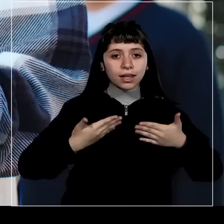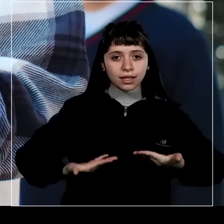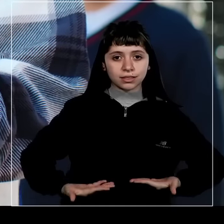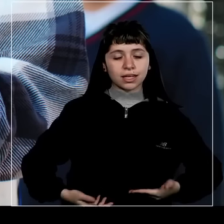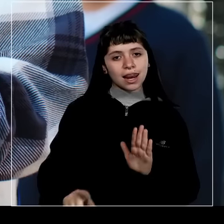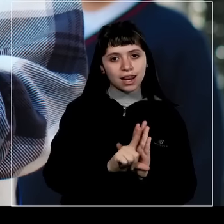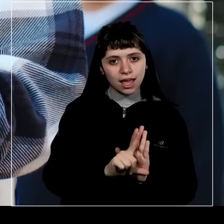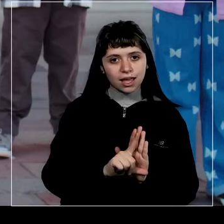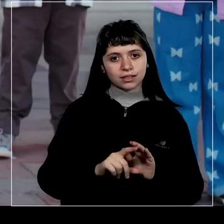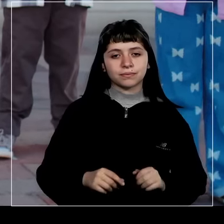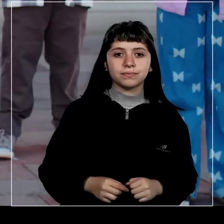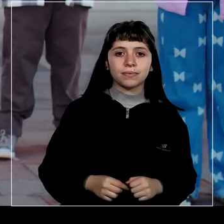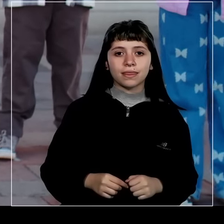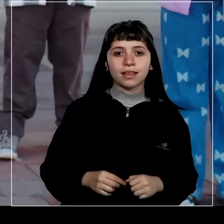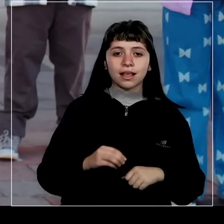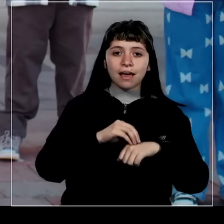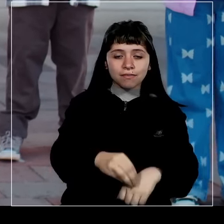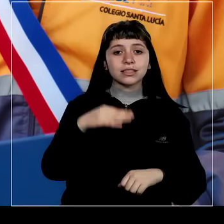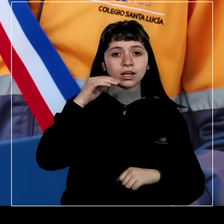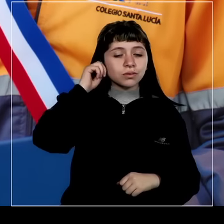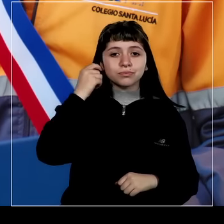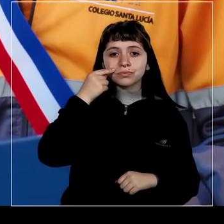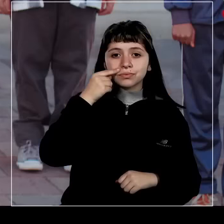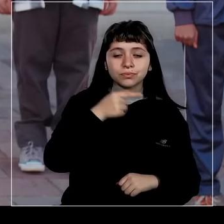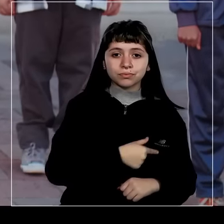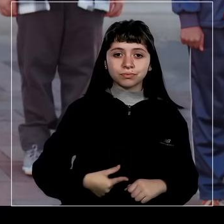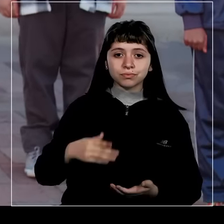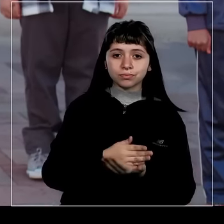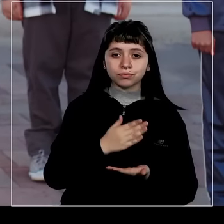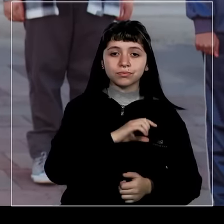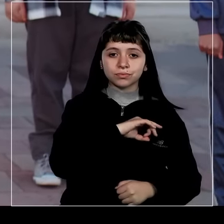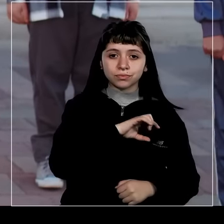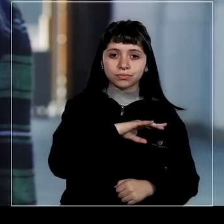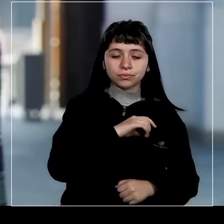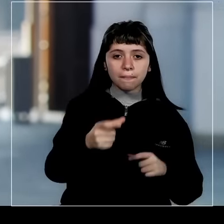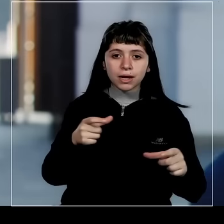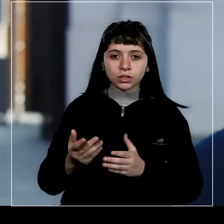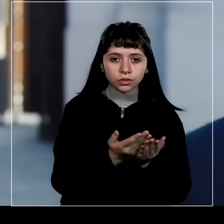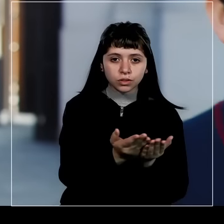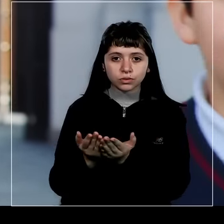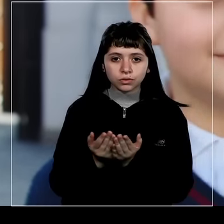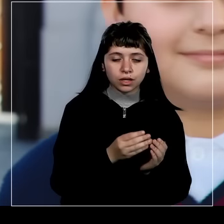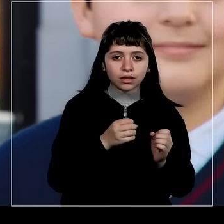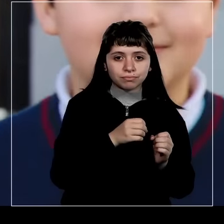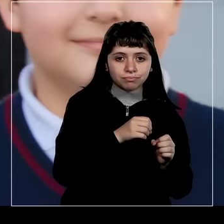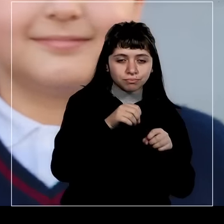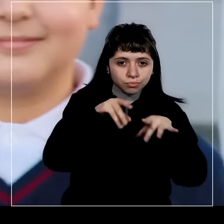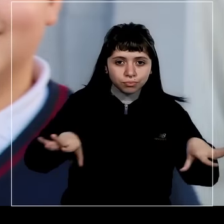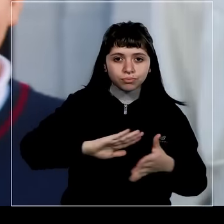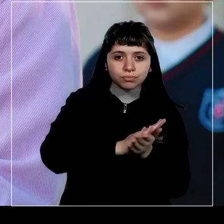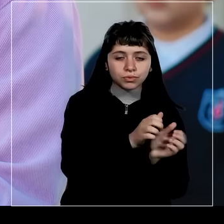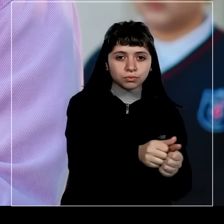vestir y mi opinión. Y poder jugar y descansar es ley. Hacemos un llamado a todas y todos los presidentes de curso de Chile